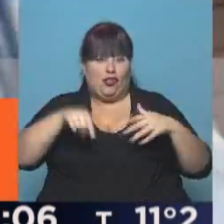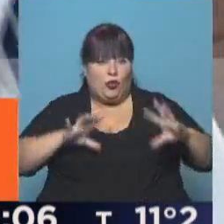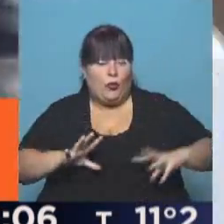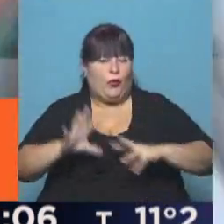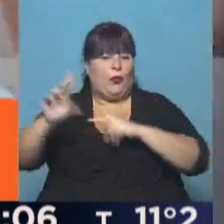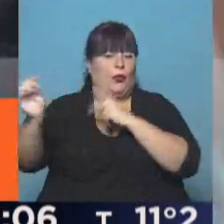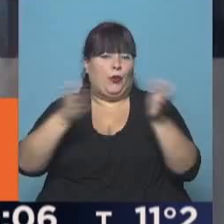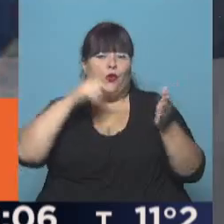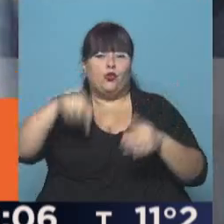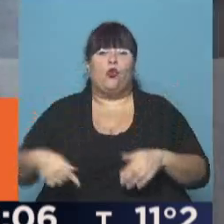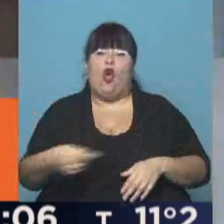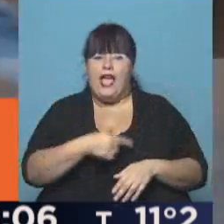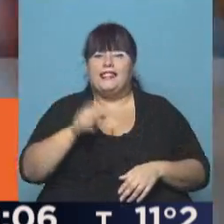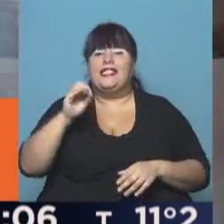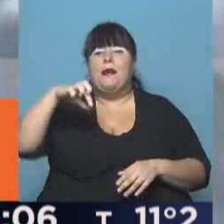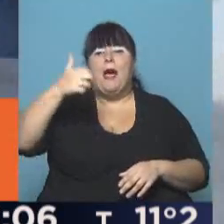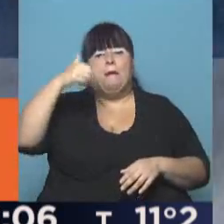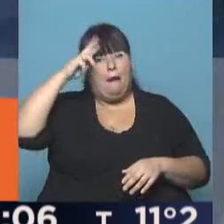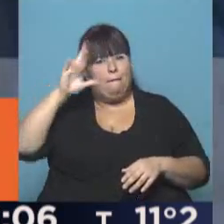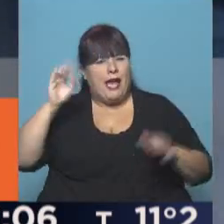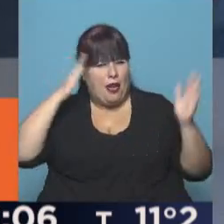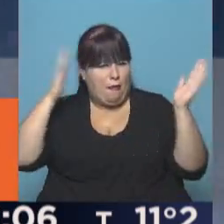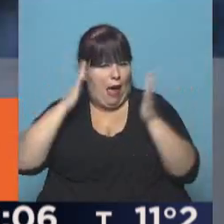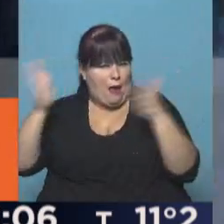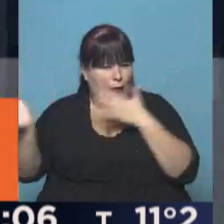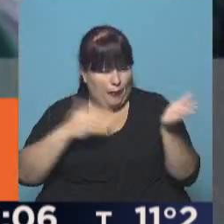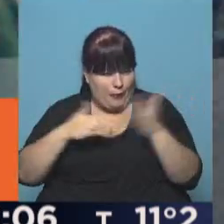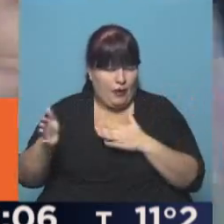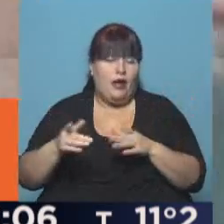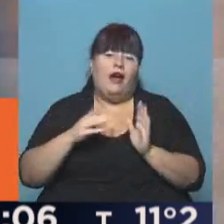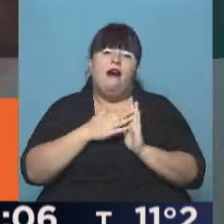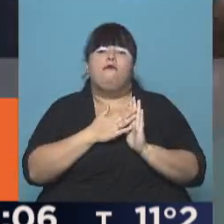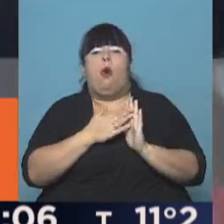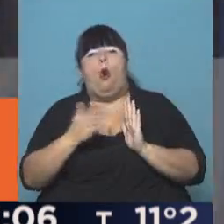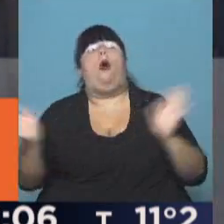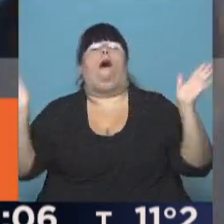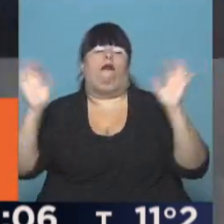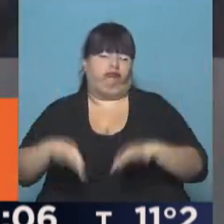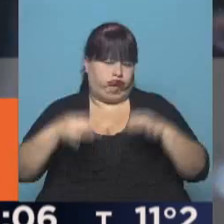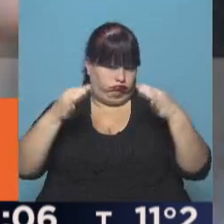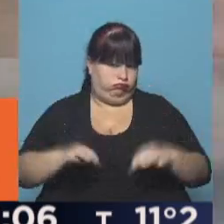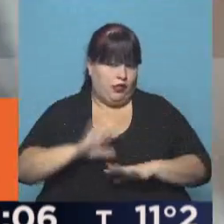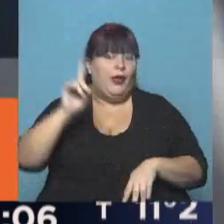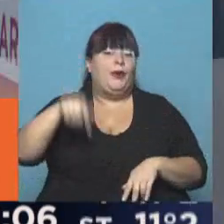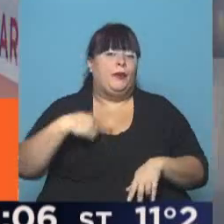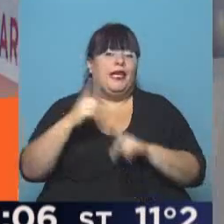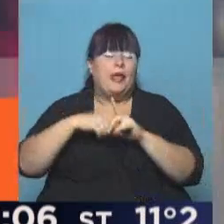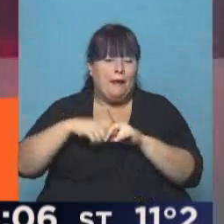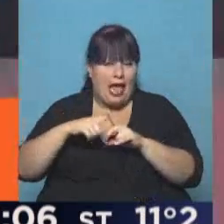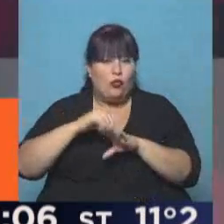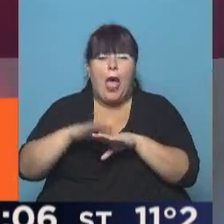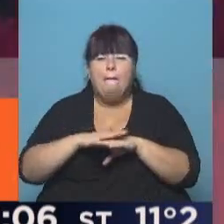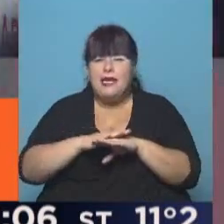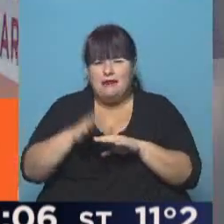sur, el viento sudoeste, el pampero, con mucha fuerza. Tardó un poquito, pero llegó, originando temperaturas